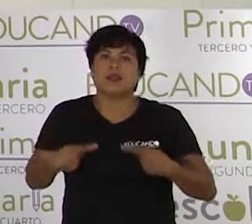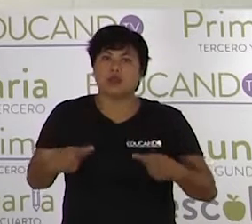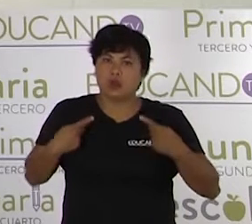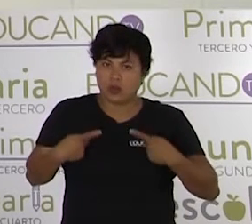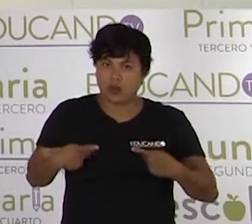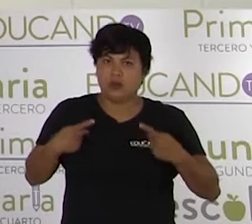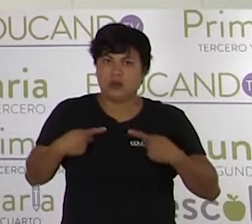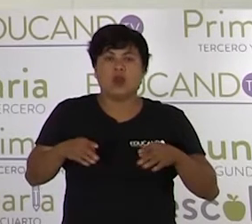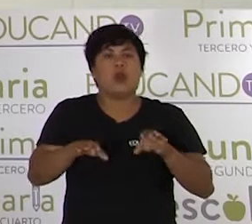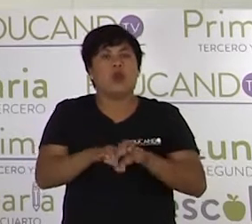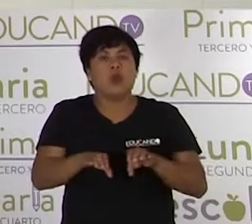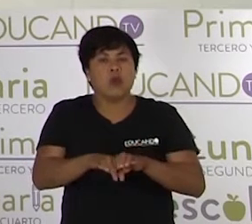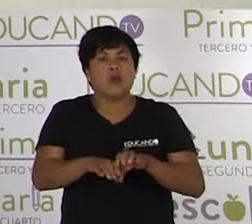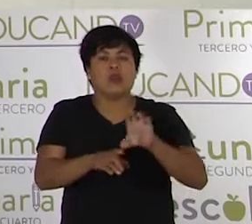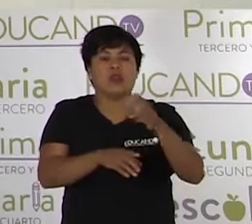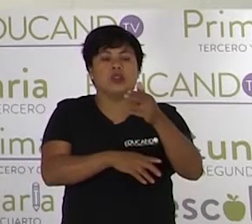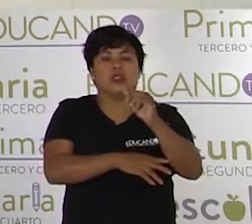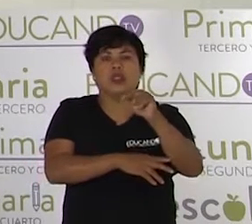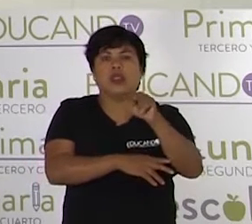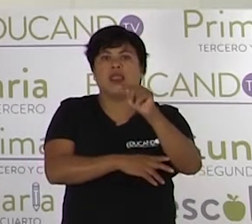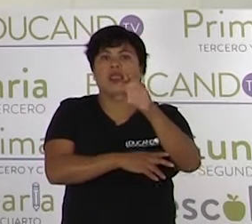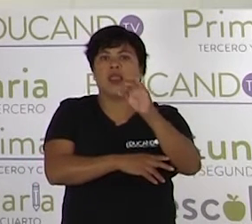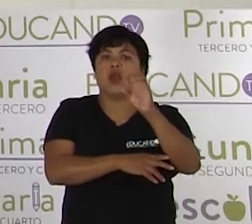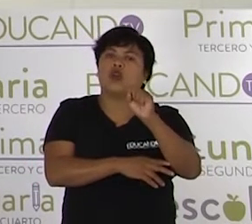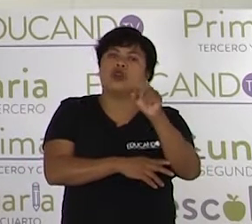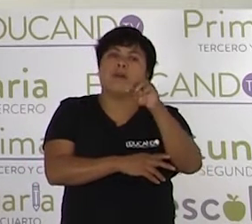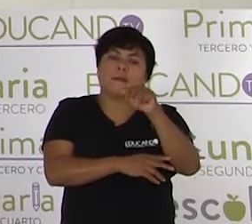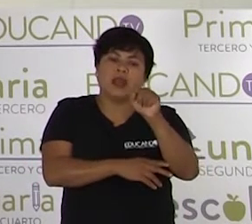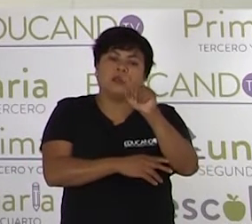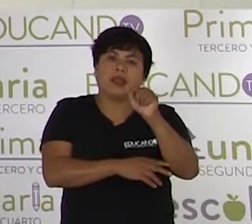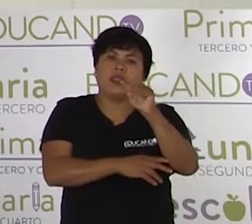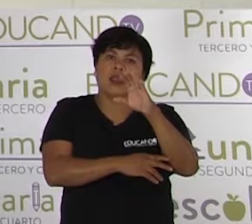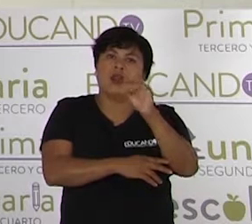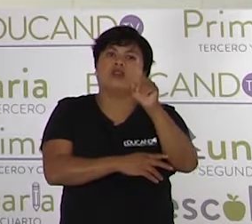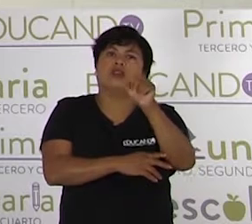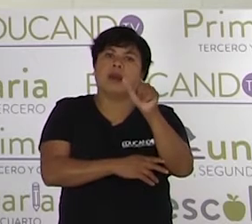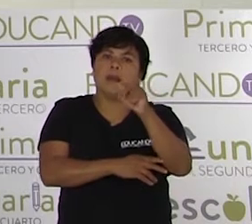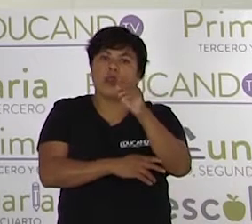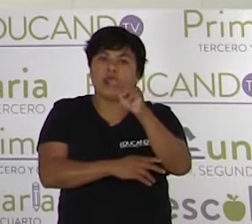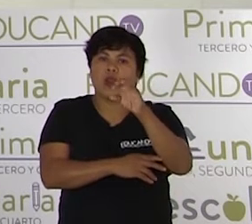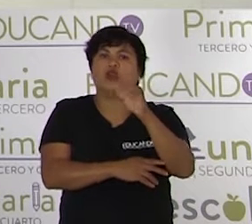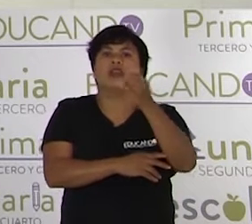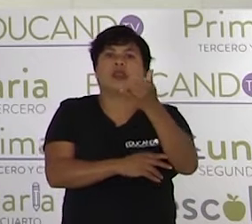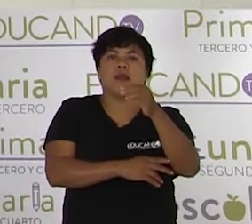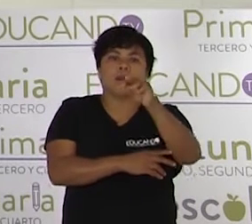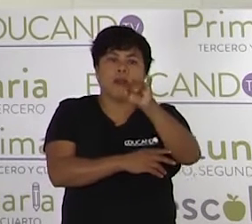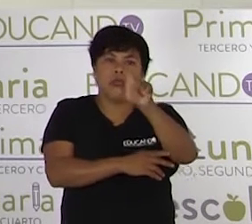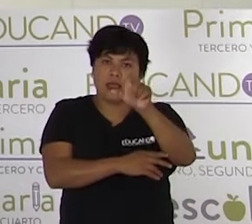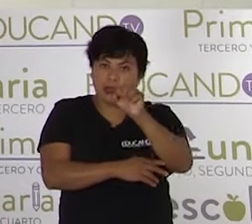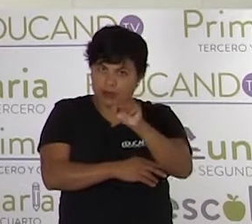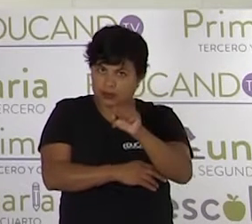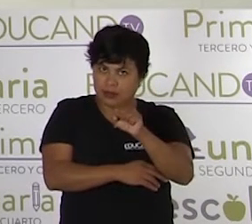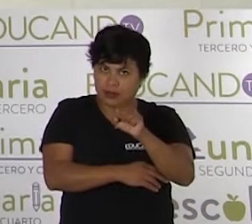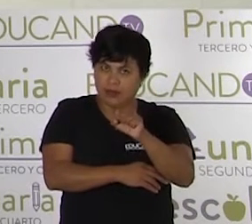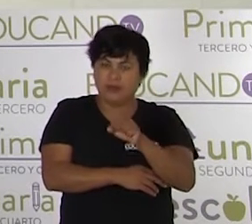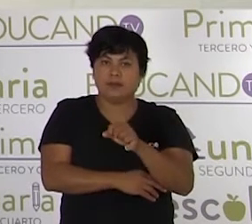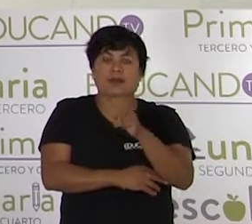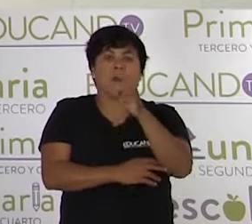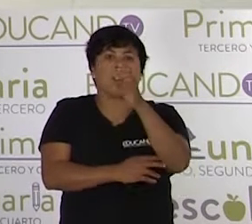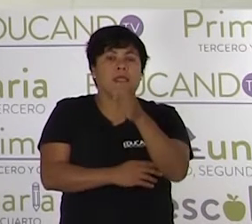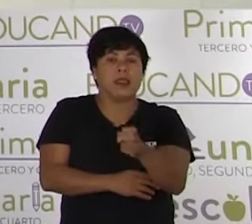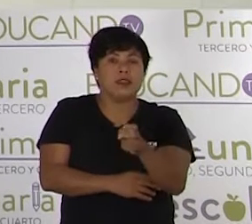personas como chinantecos, mazatecos, cuicatecos, zapotecos, mijes y mixtecos.